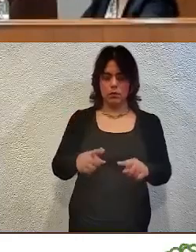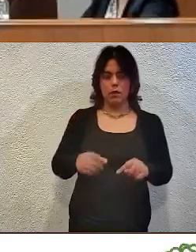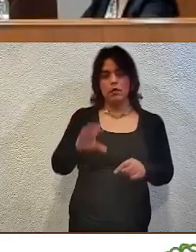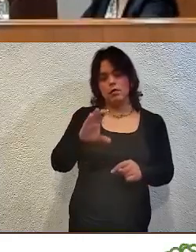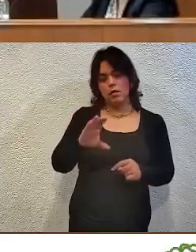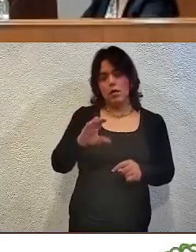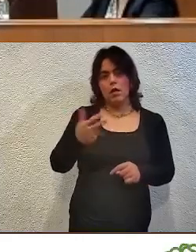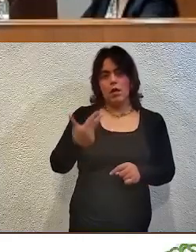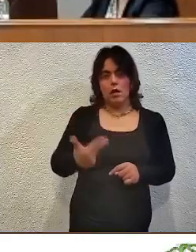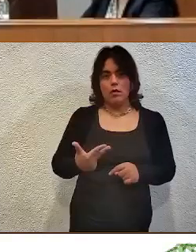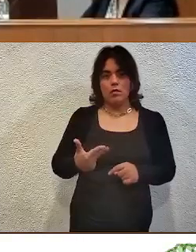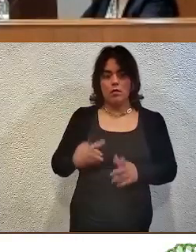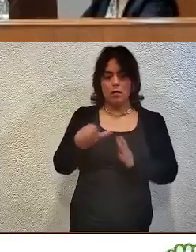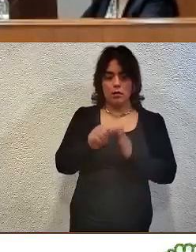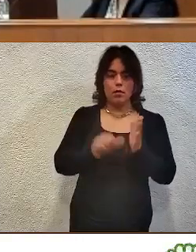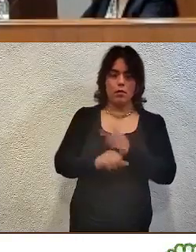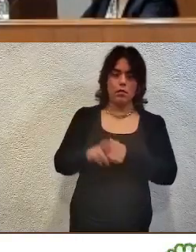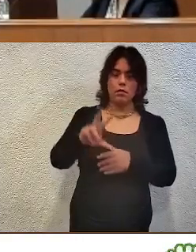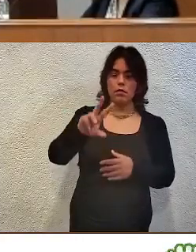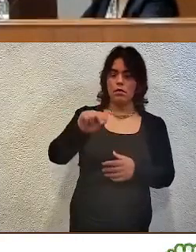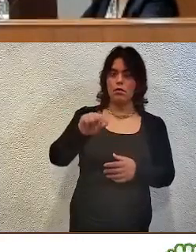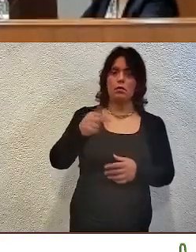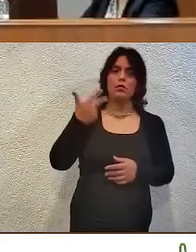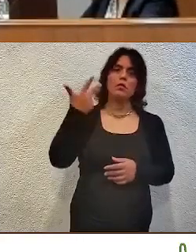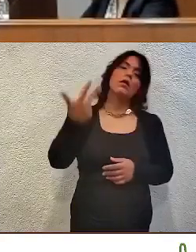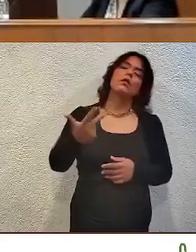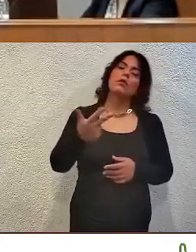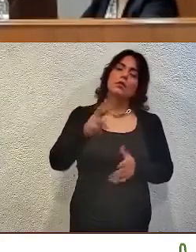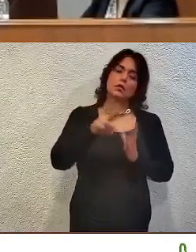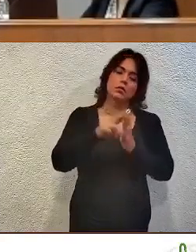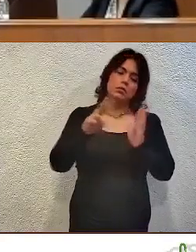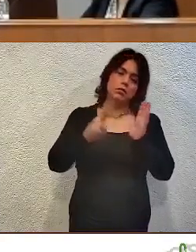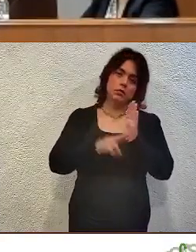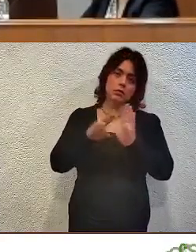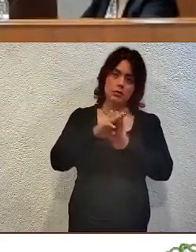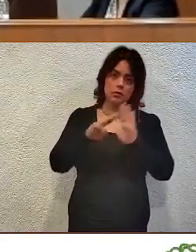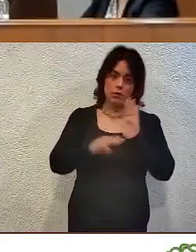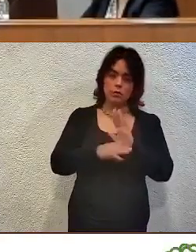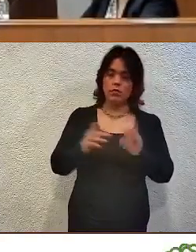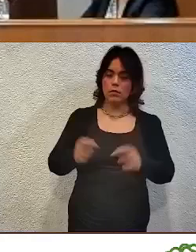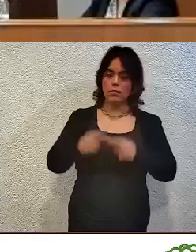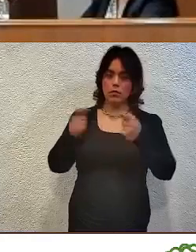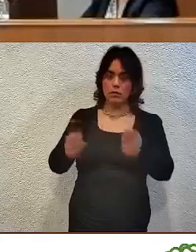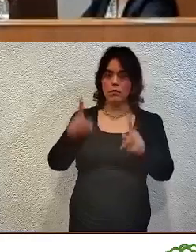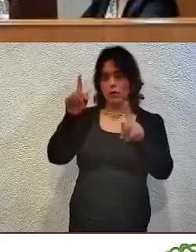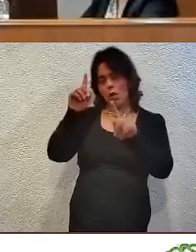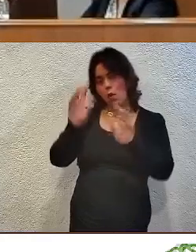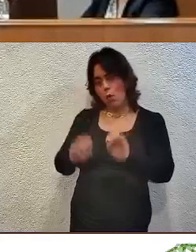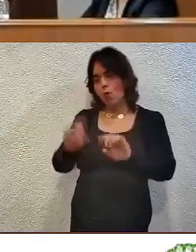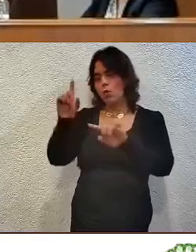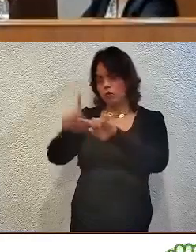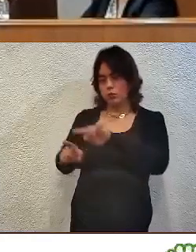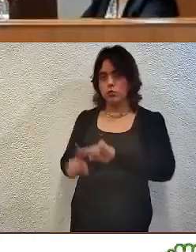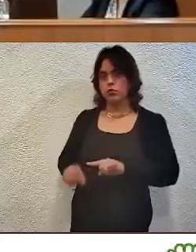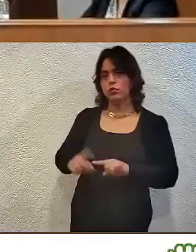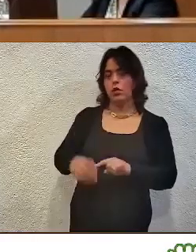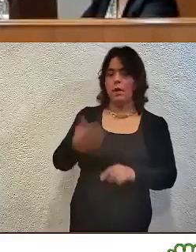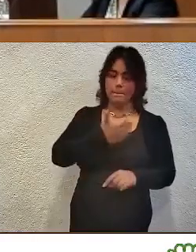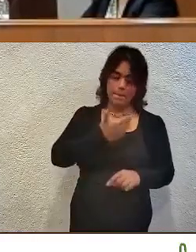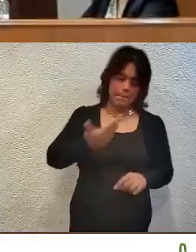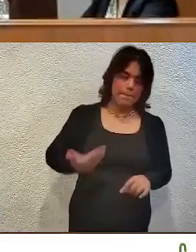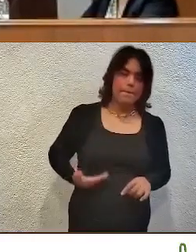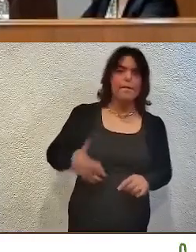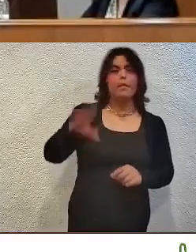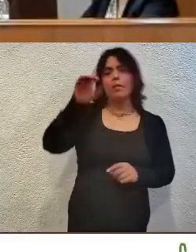del artículo 88 del Reglamento para la designación, ratificación y remoción de presidencias y consejerías electorales de los